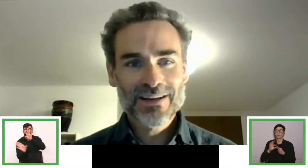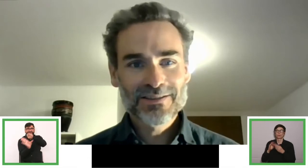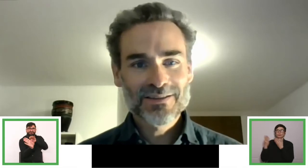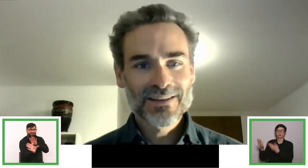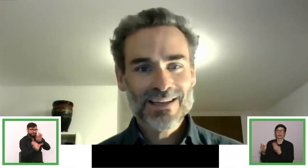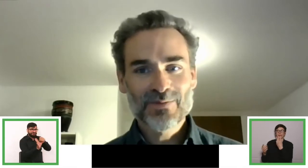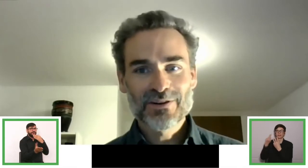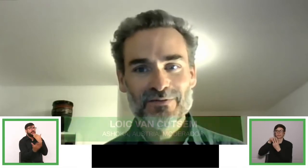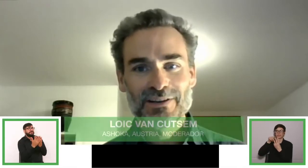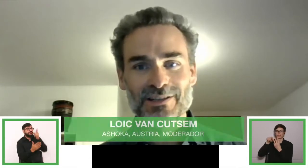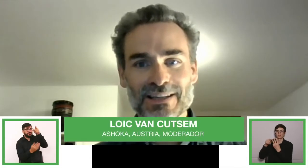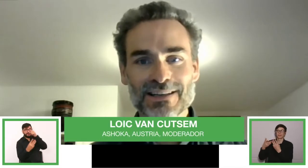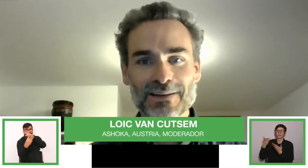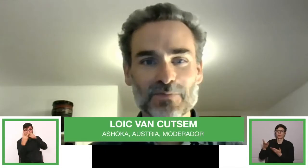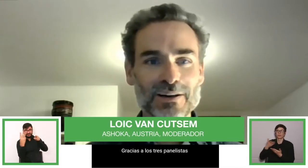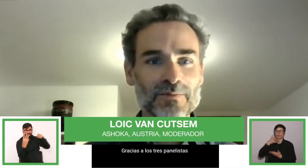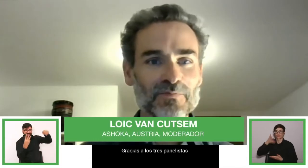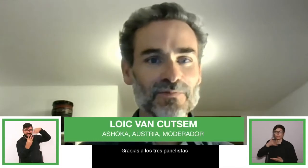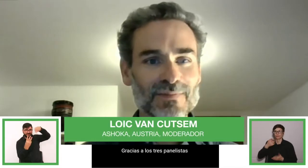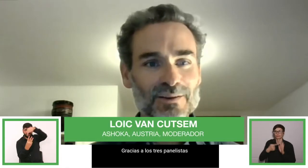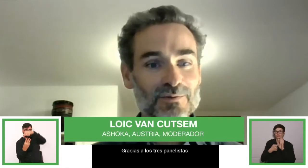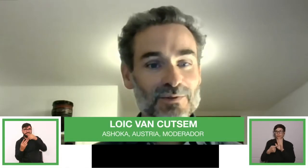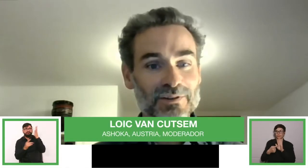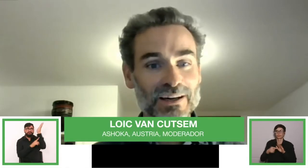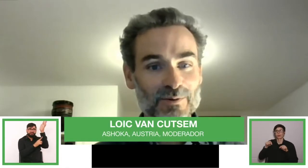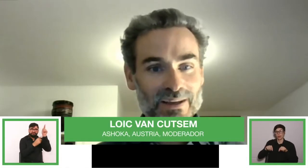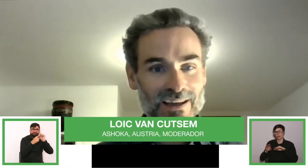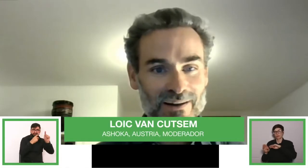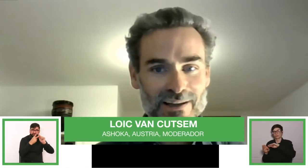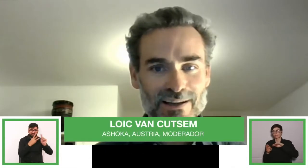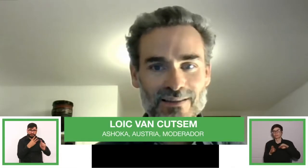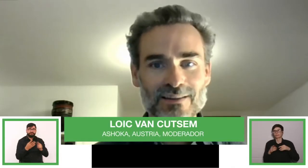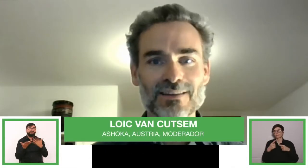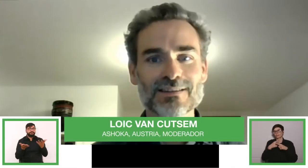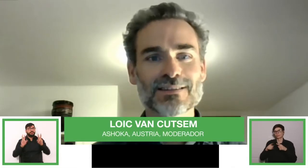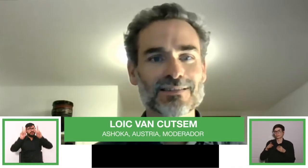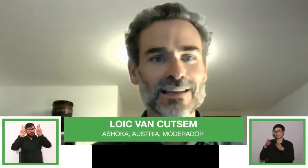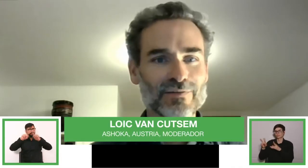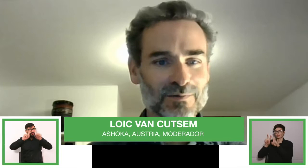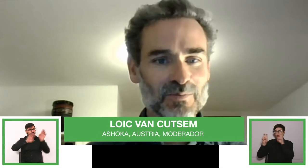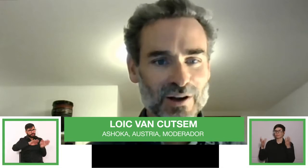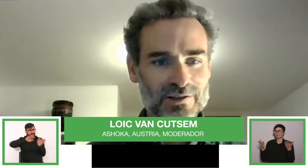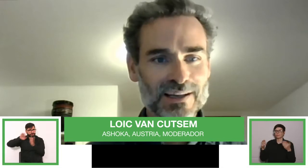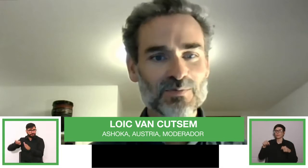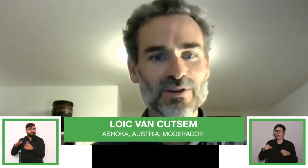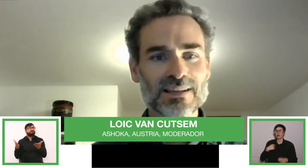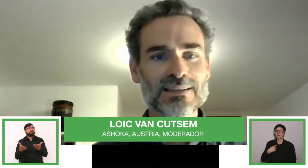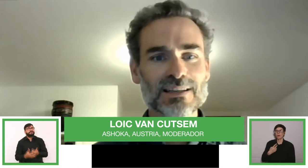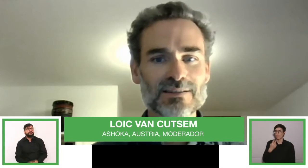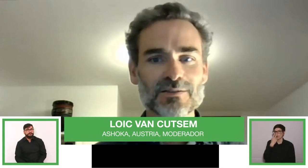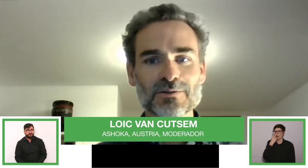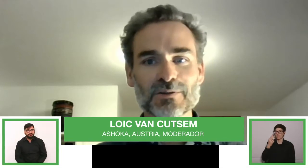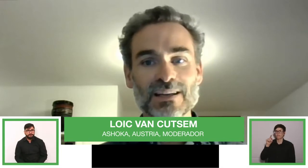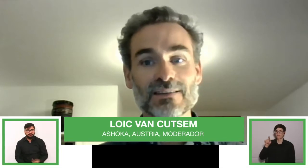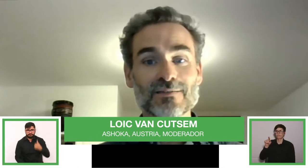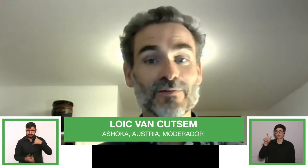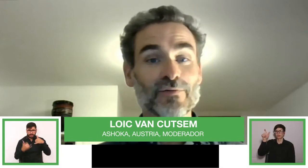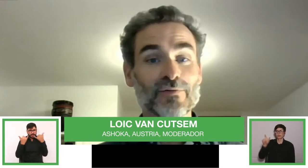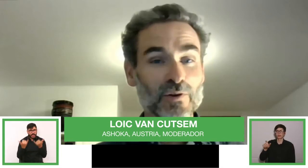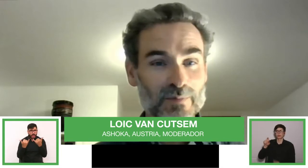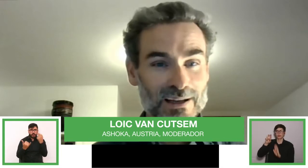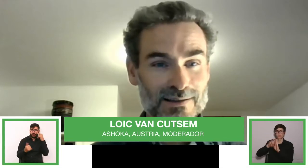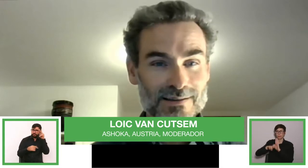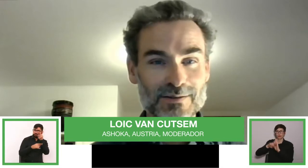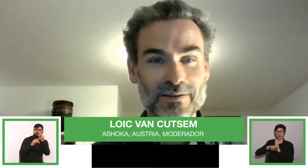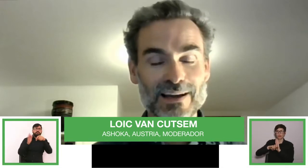Bueno, vamos a seguir a la siguiente parte de la agenda. Ahora vamos a escuchar a estos ciertos proyectos